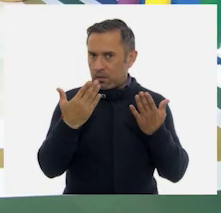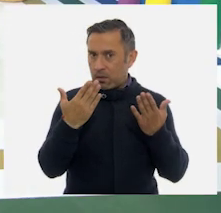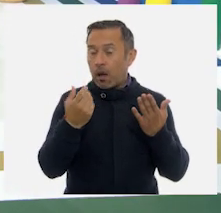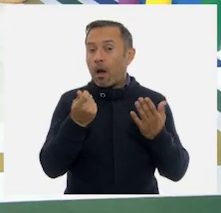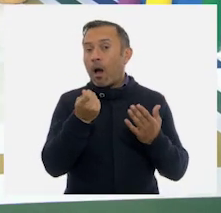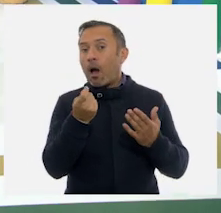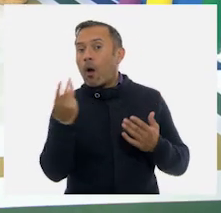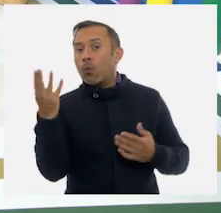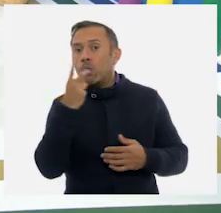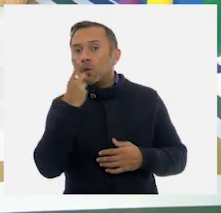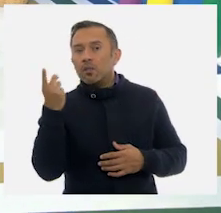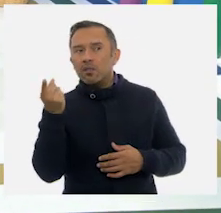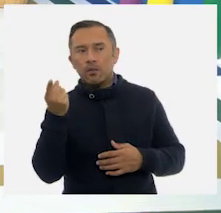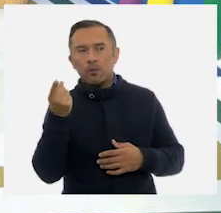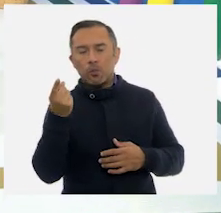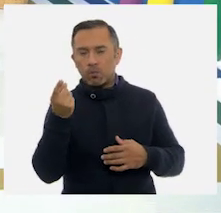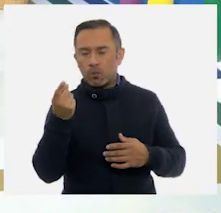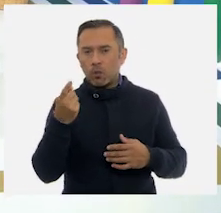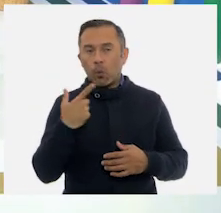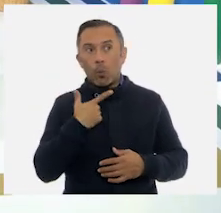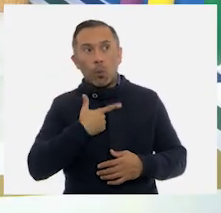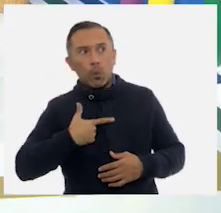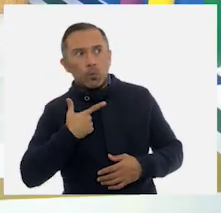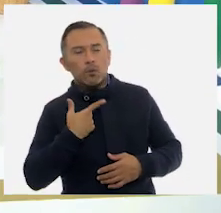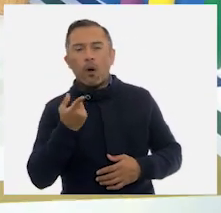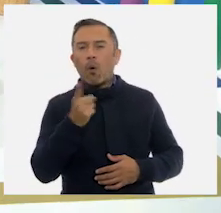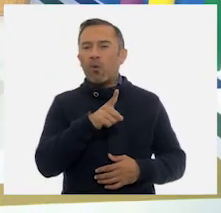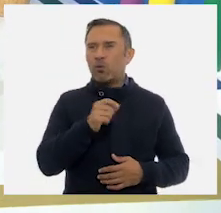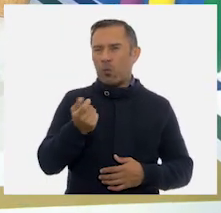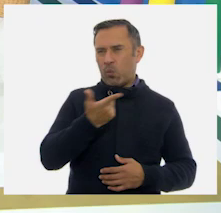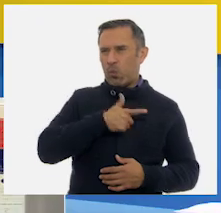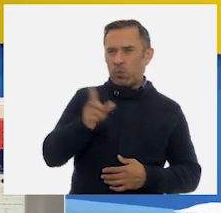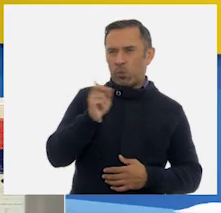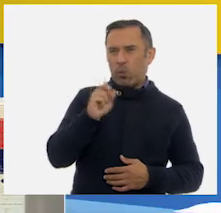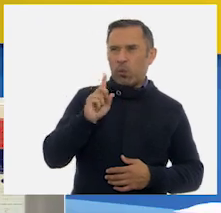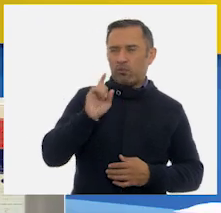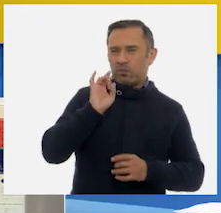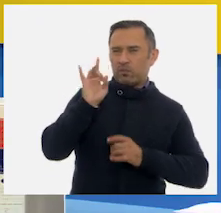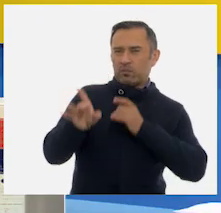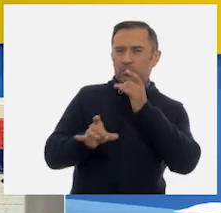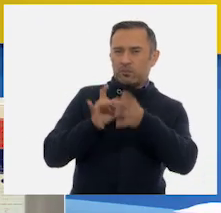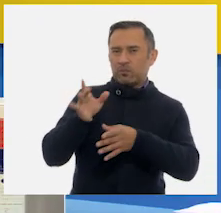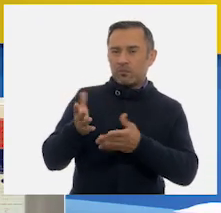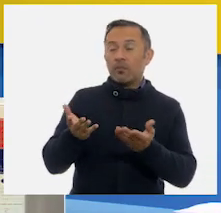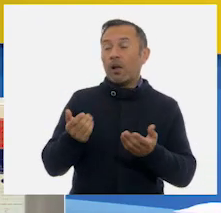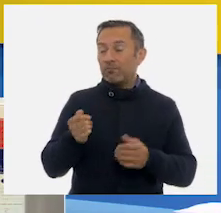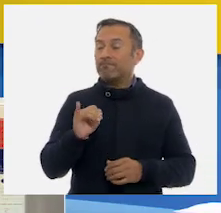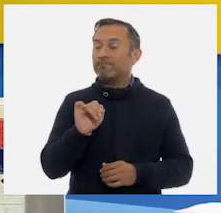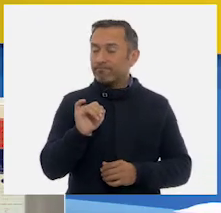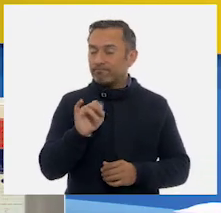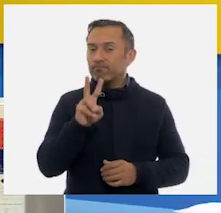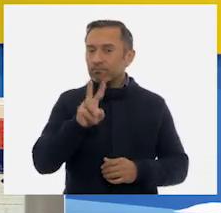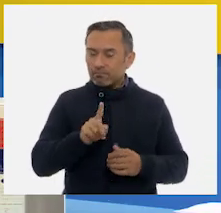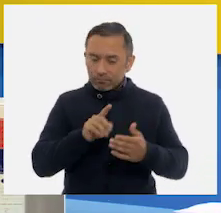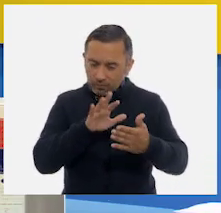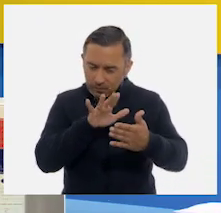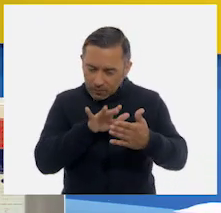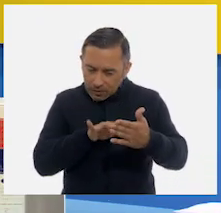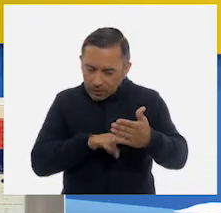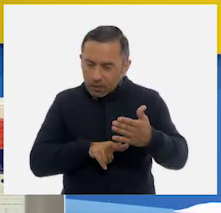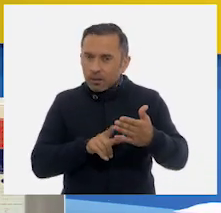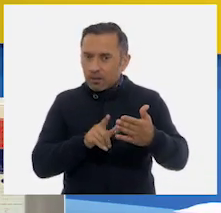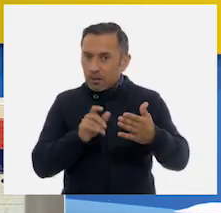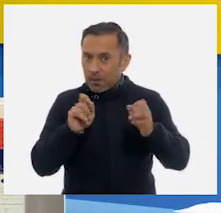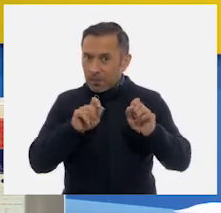que dividía, otras que gustaba mucho. Así es, María. Es una descripción muy completa, como ya pudiste verla en